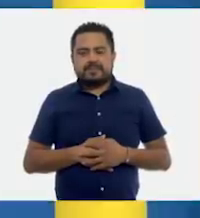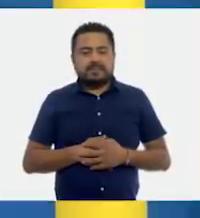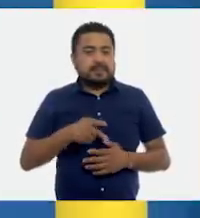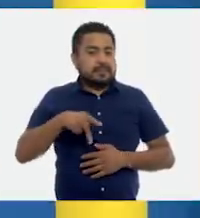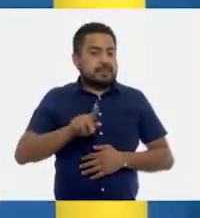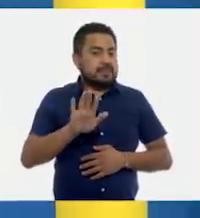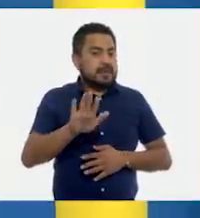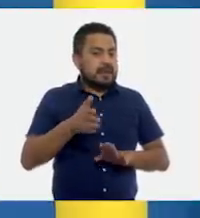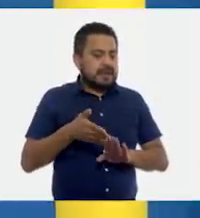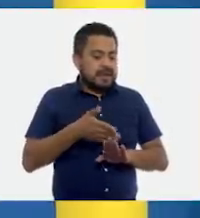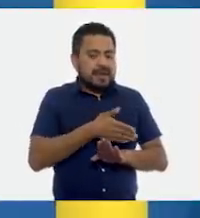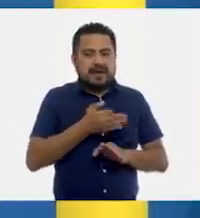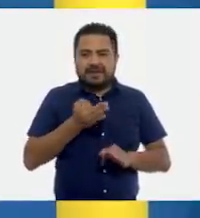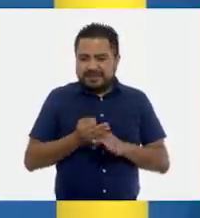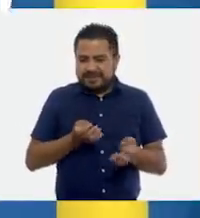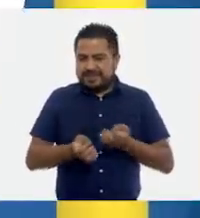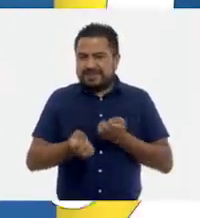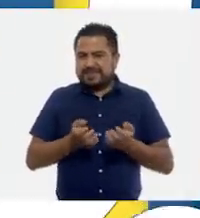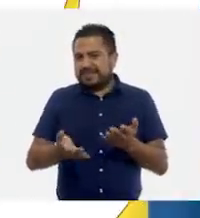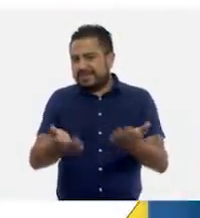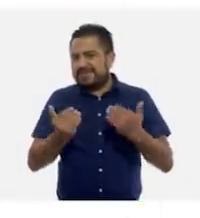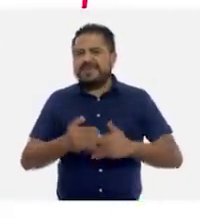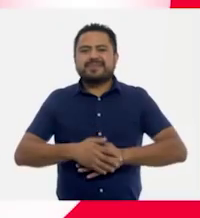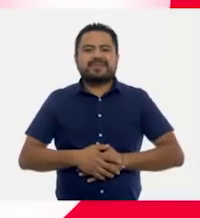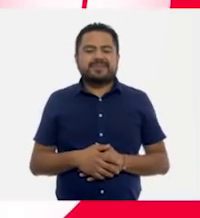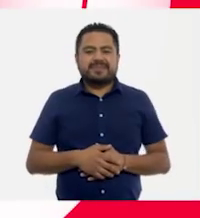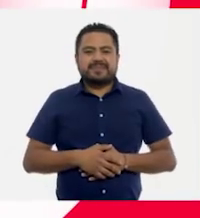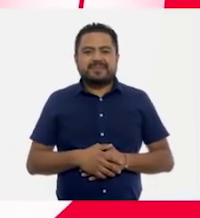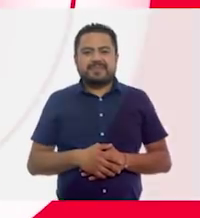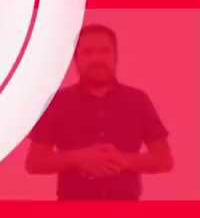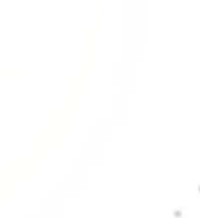Pero antes, a movernos un poco.